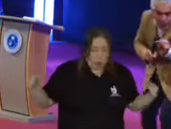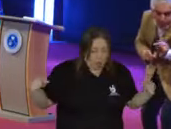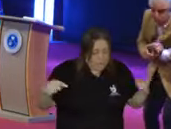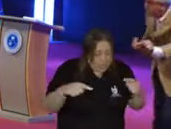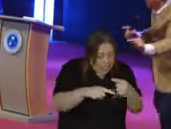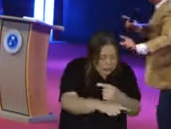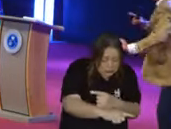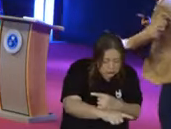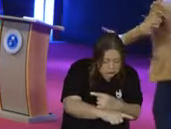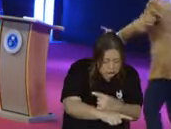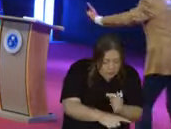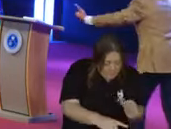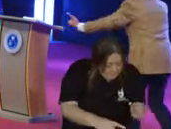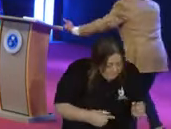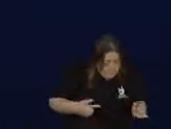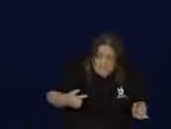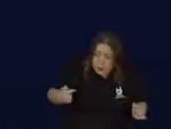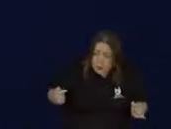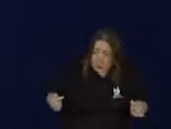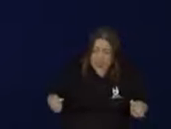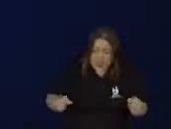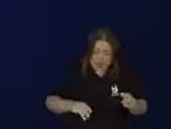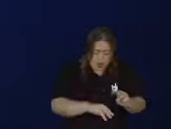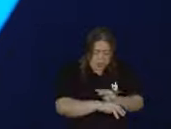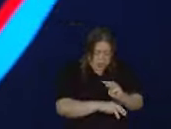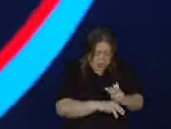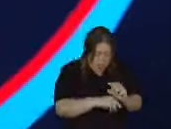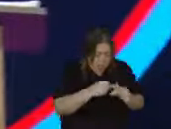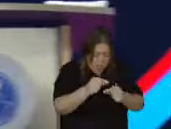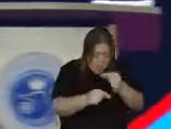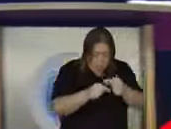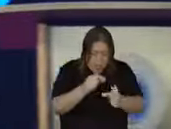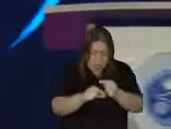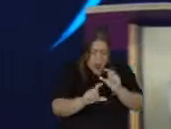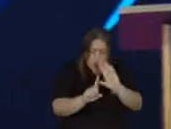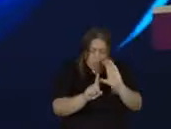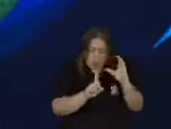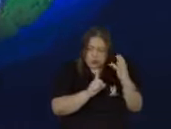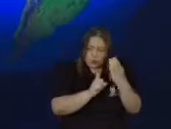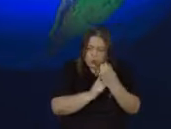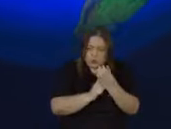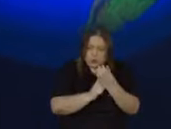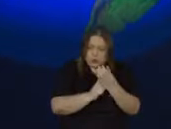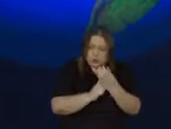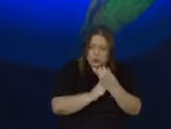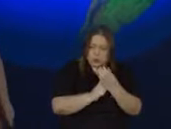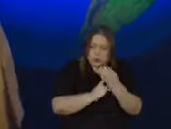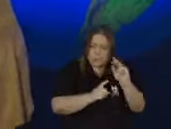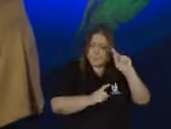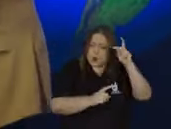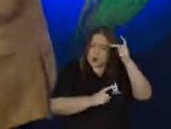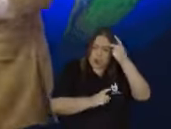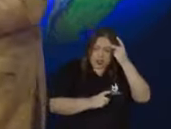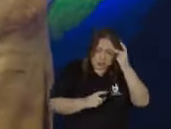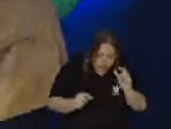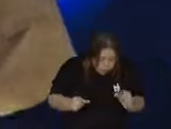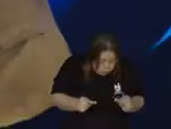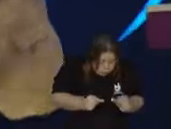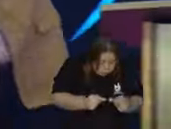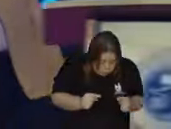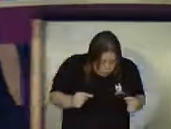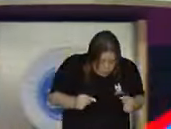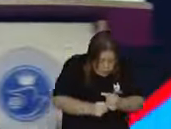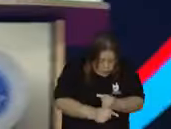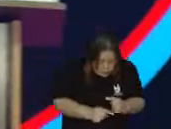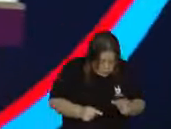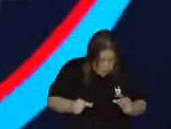los pequeños conflictos ministeriales, generacionales, culturales, geopolíticos, desde los pequeños conflictos a los